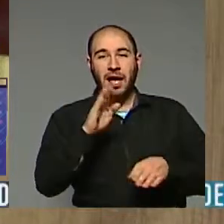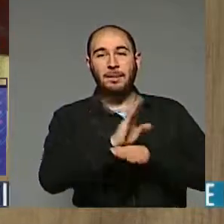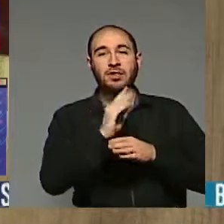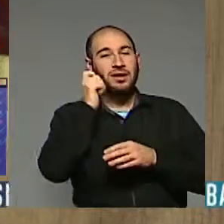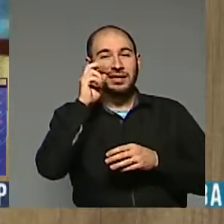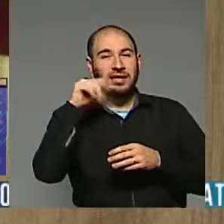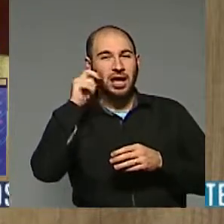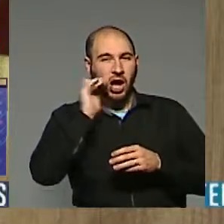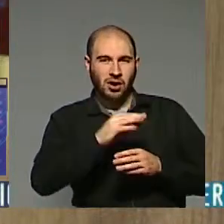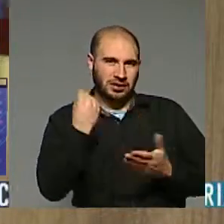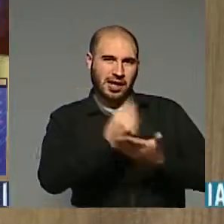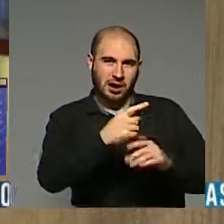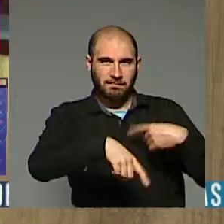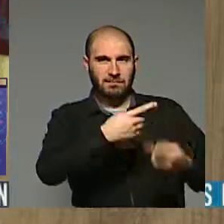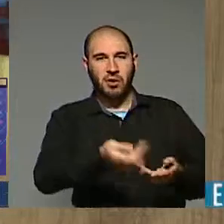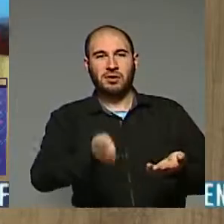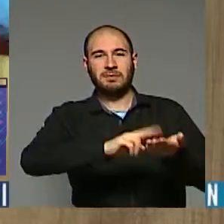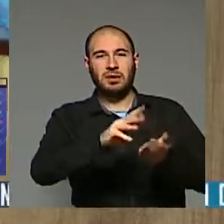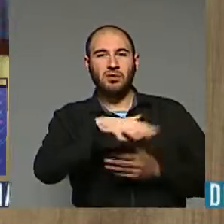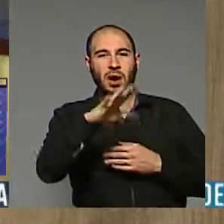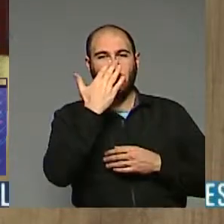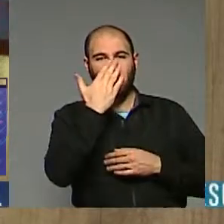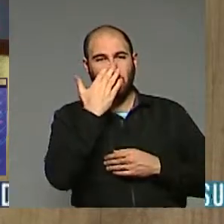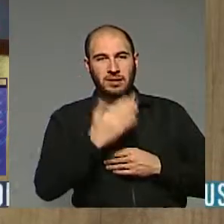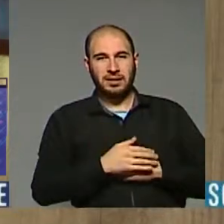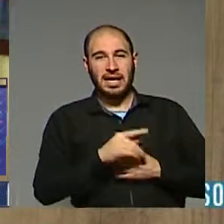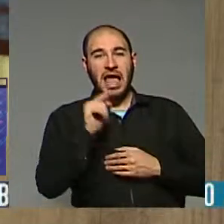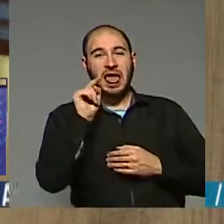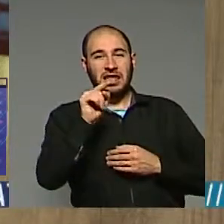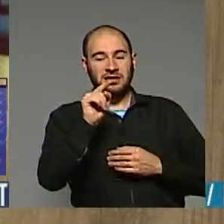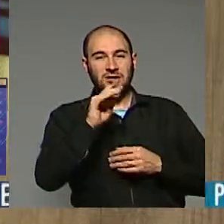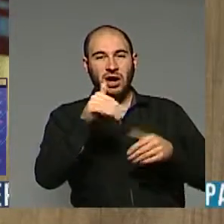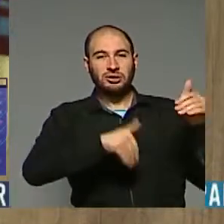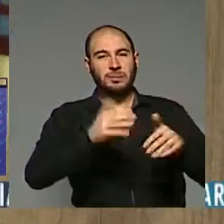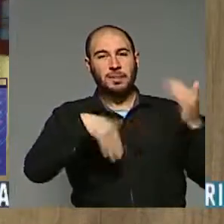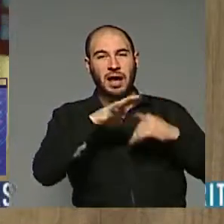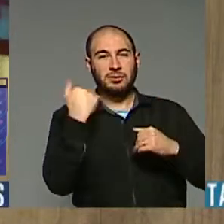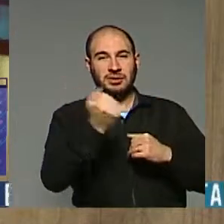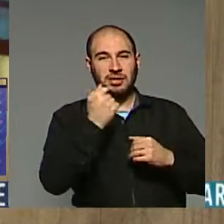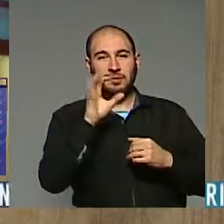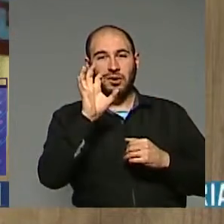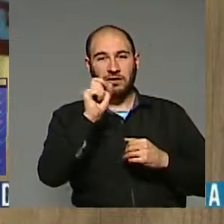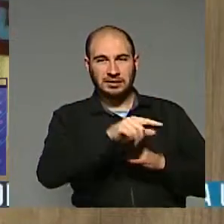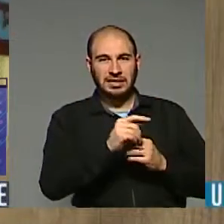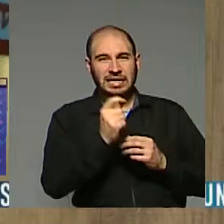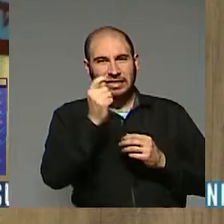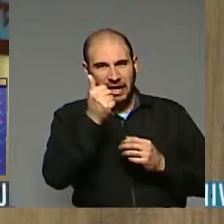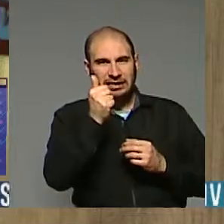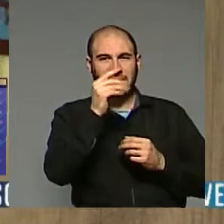Gringo, revalidó su mandato en Córdoba, uno de los distritos electorales más importantes de la provincia, arañando